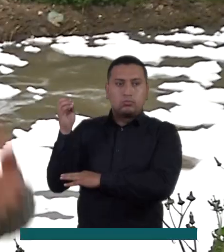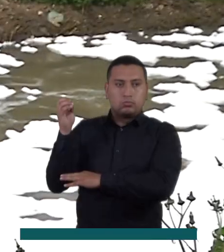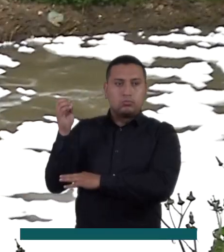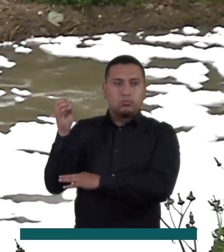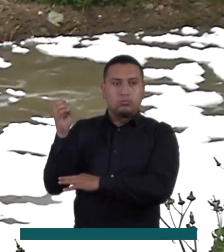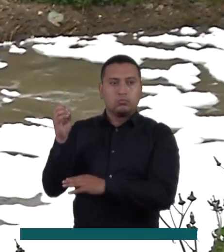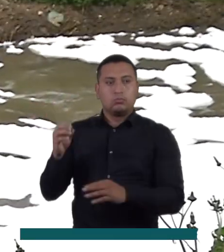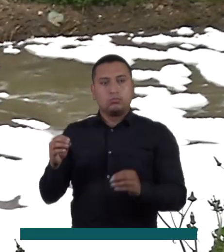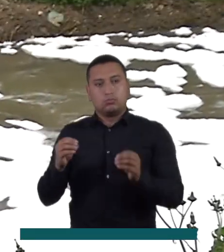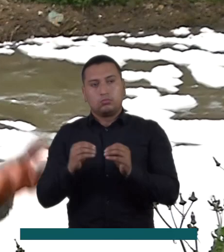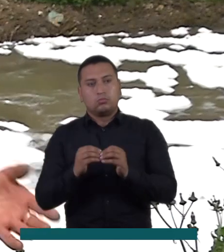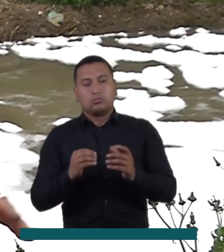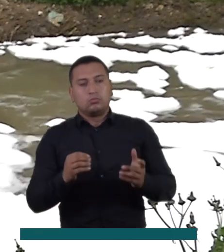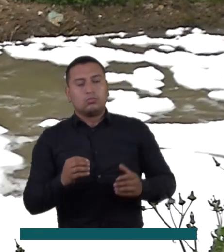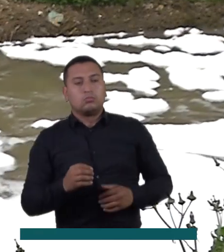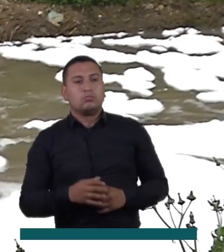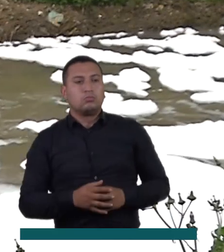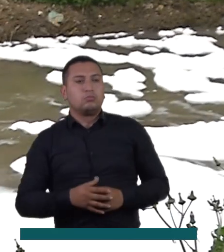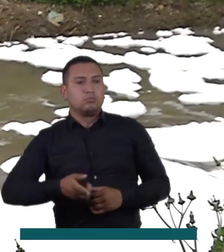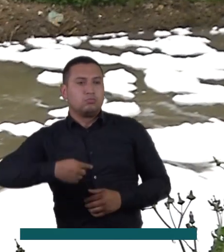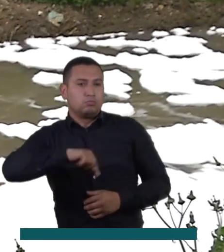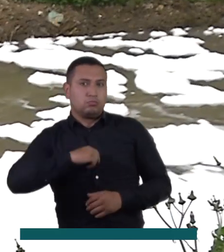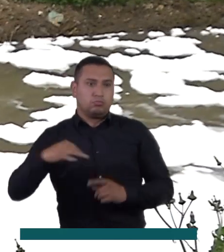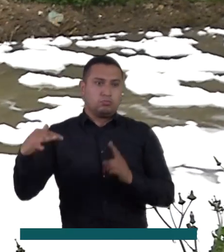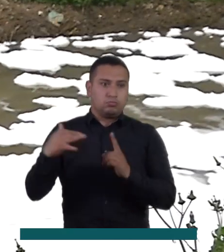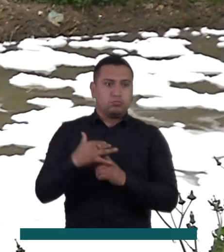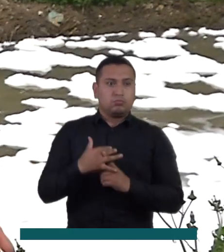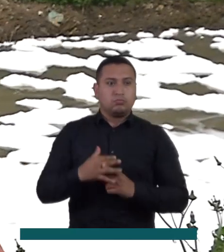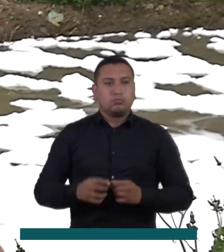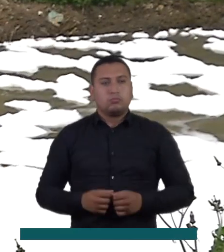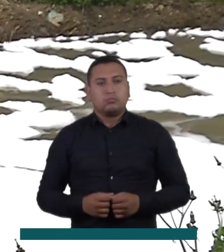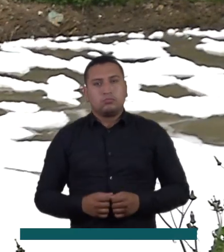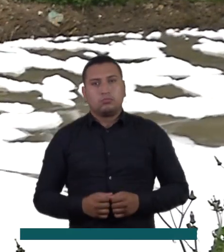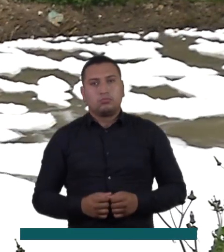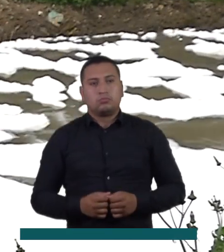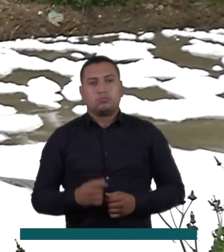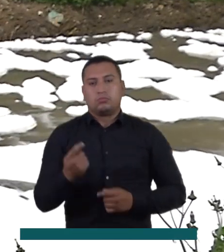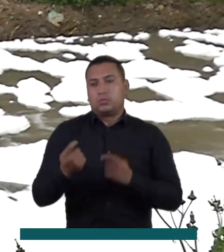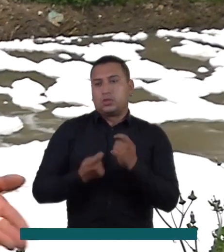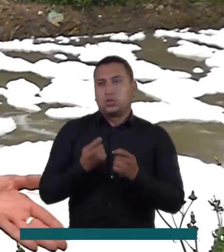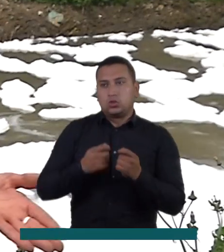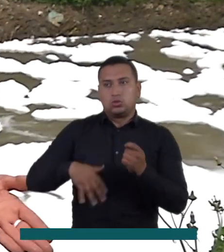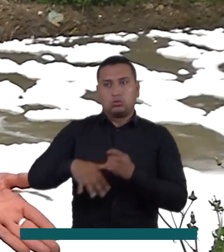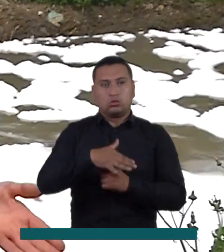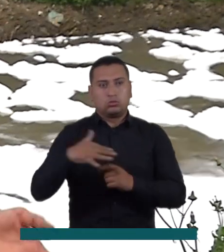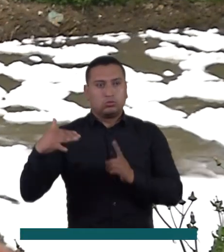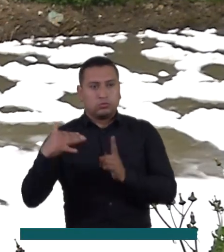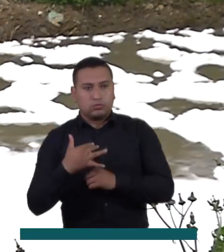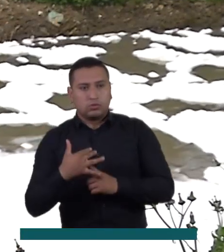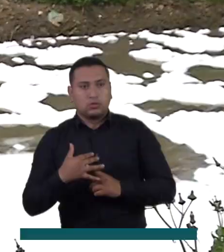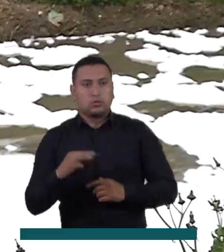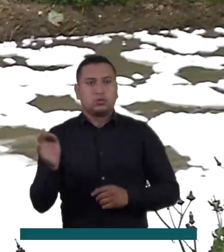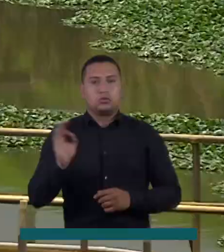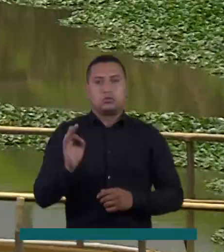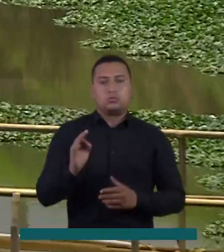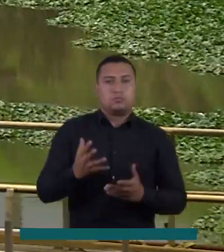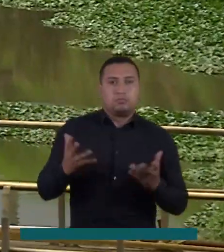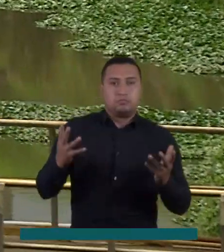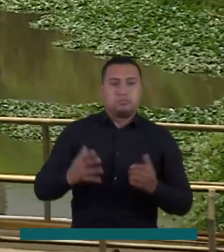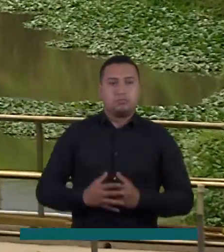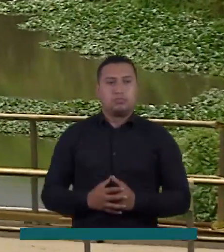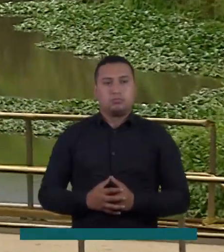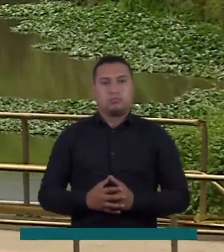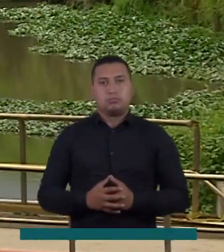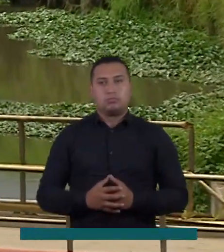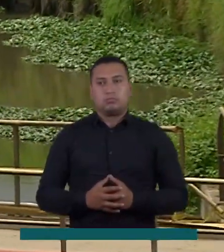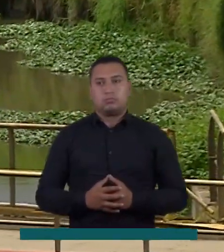lote. O sea, me ha afectado a mí por la lluvia, por lo que ya le digo, por el negocio, porque ya la gente no va a entrar. Según